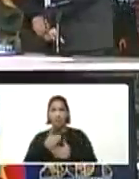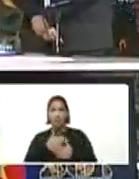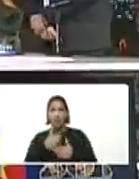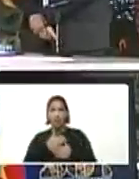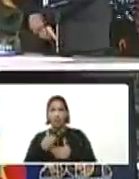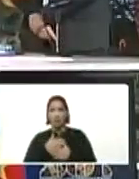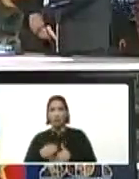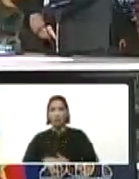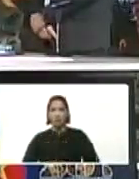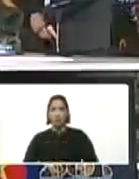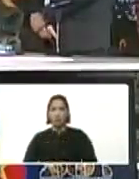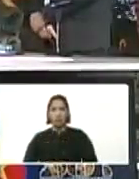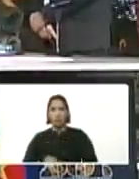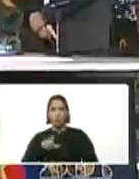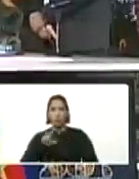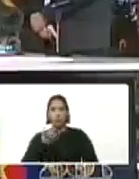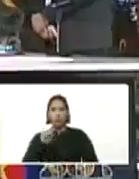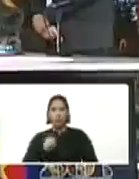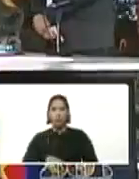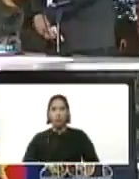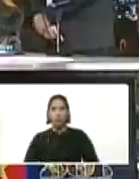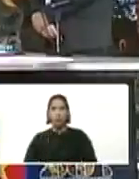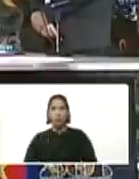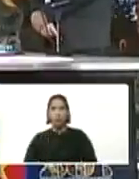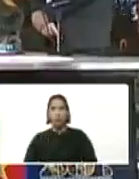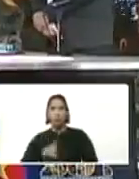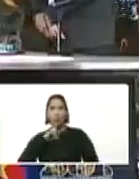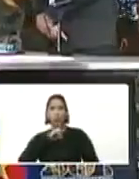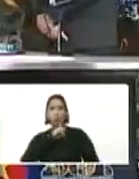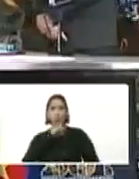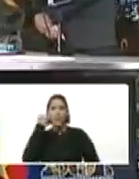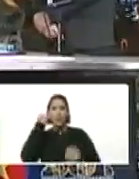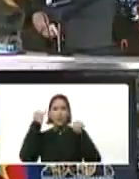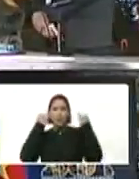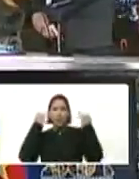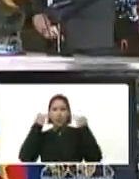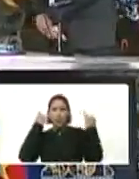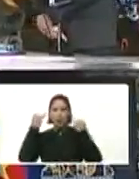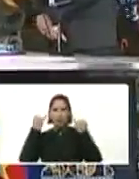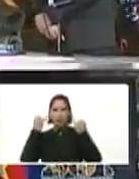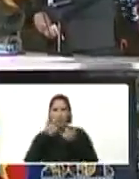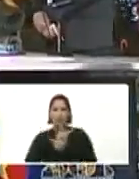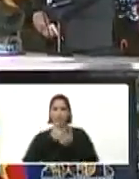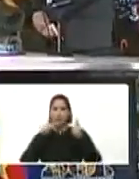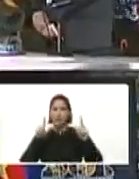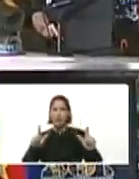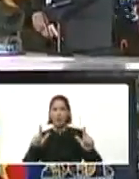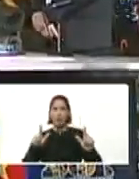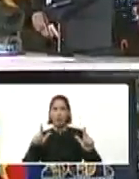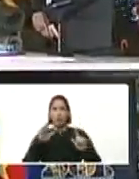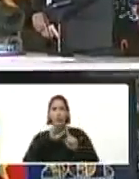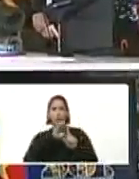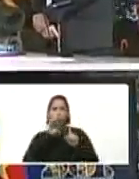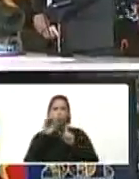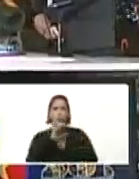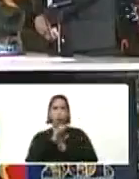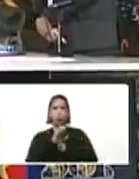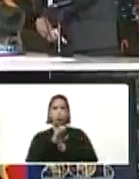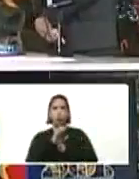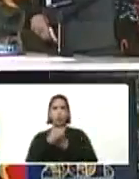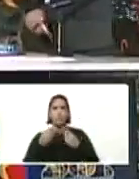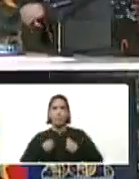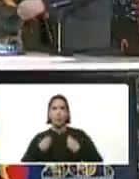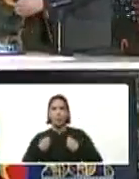Luis Brito García, En el Nombre de las Ideas, de la Libertad, de la Cultura y de la